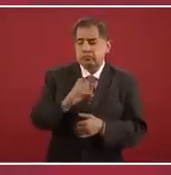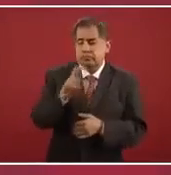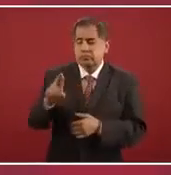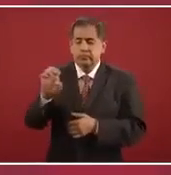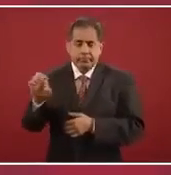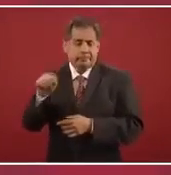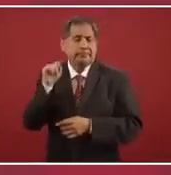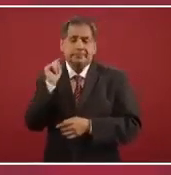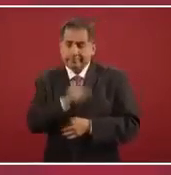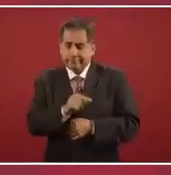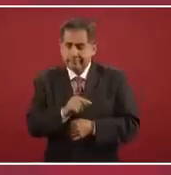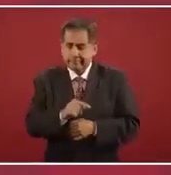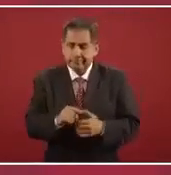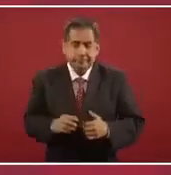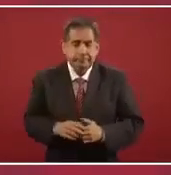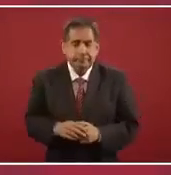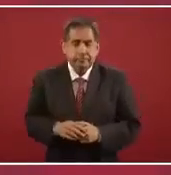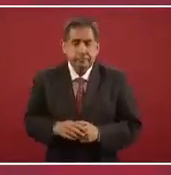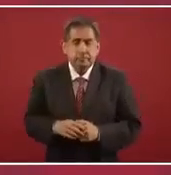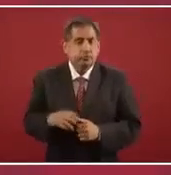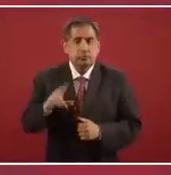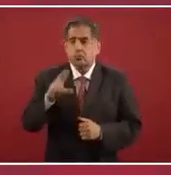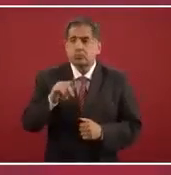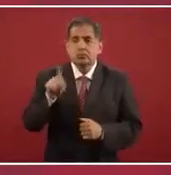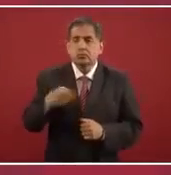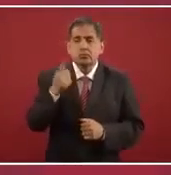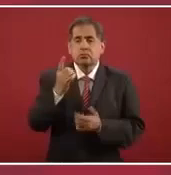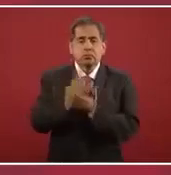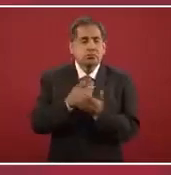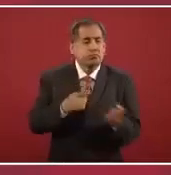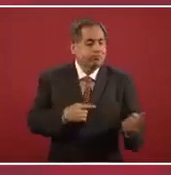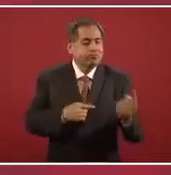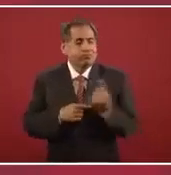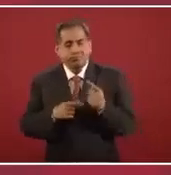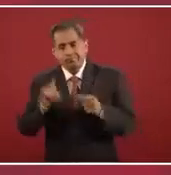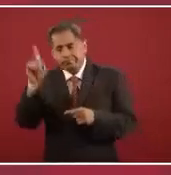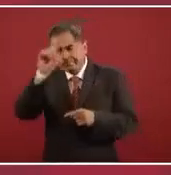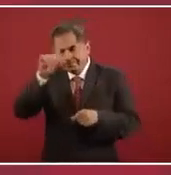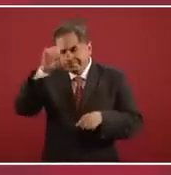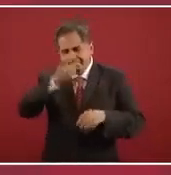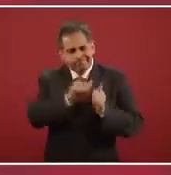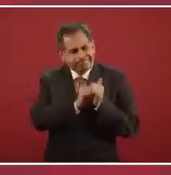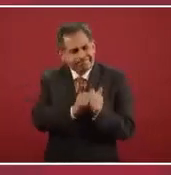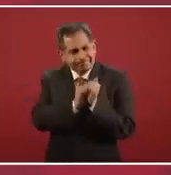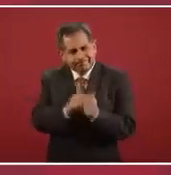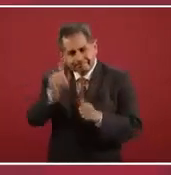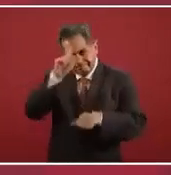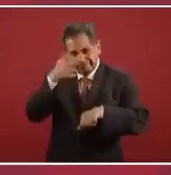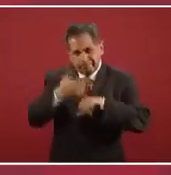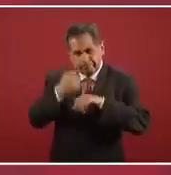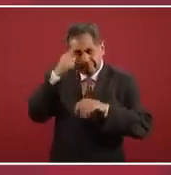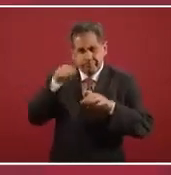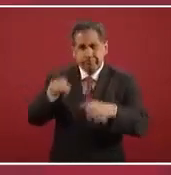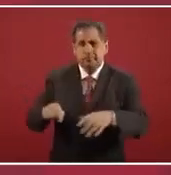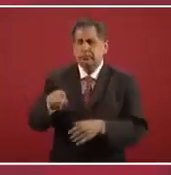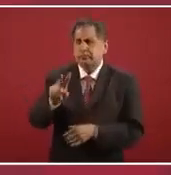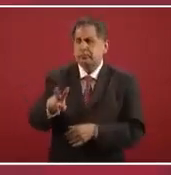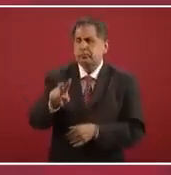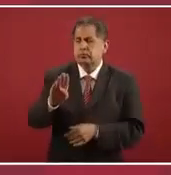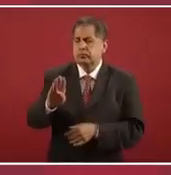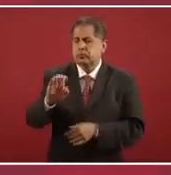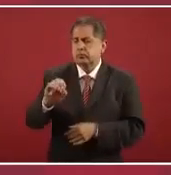Energía, no nada más es eso, es nuestro asesor de cabecera para Dos Bocas, para todo